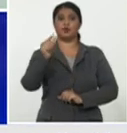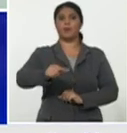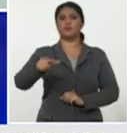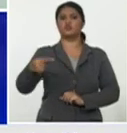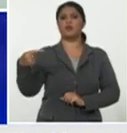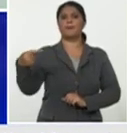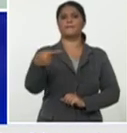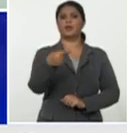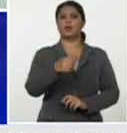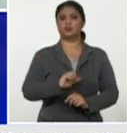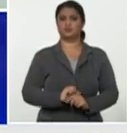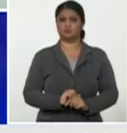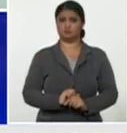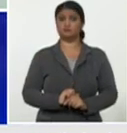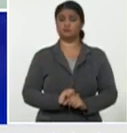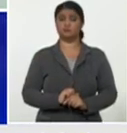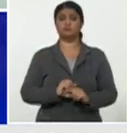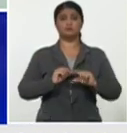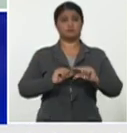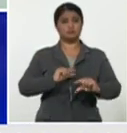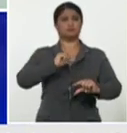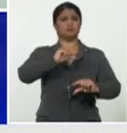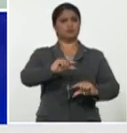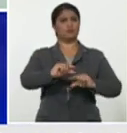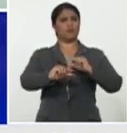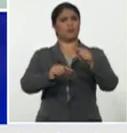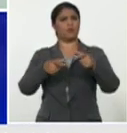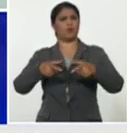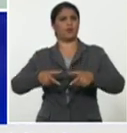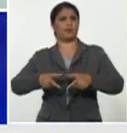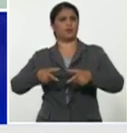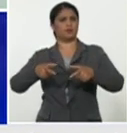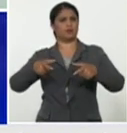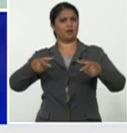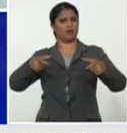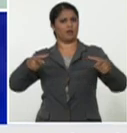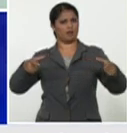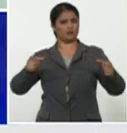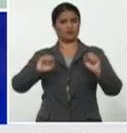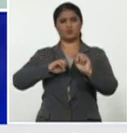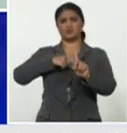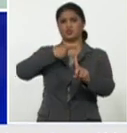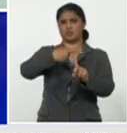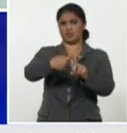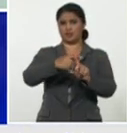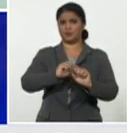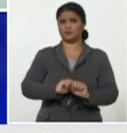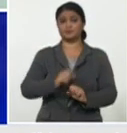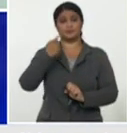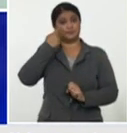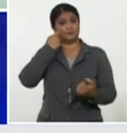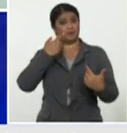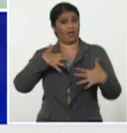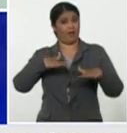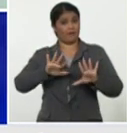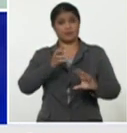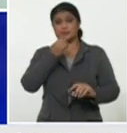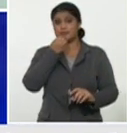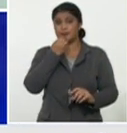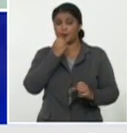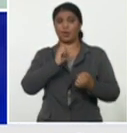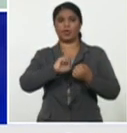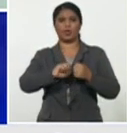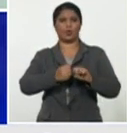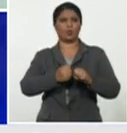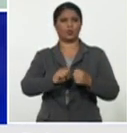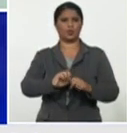ha tenido un incremento, que hay que consolidar el control de la transmisión para poder